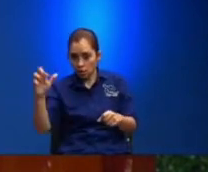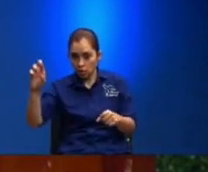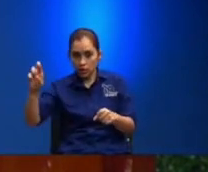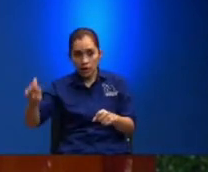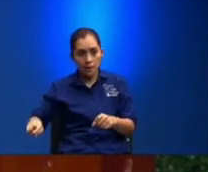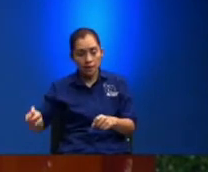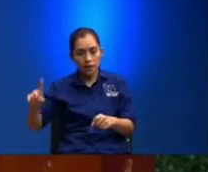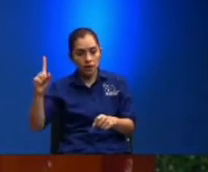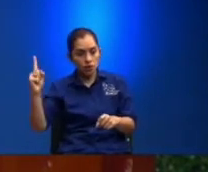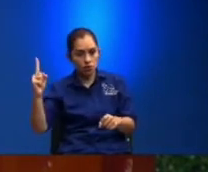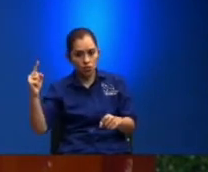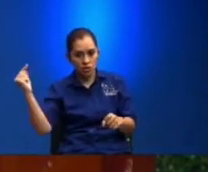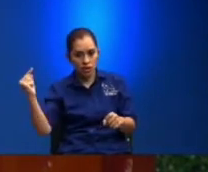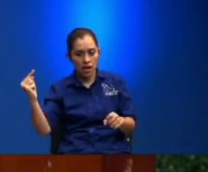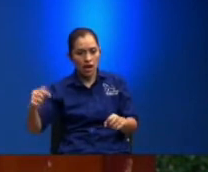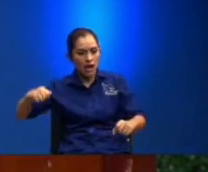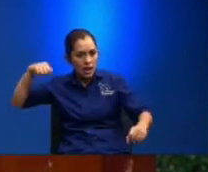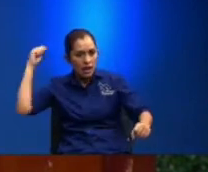en verso